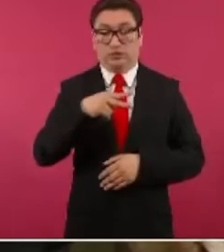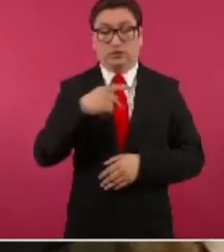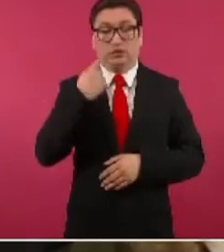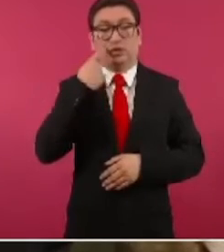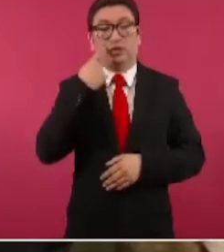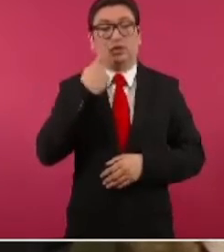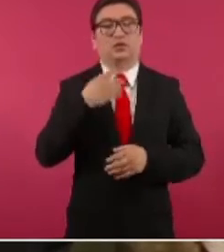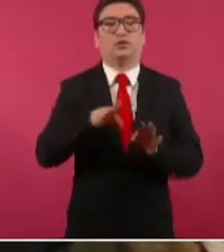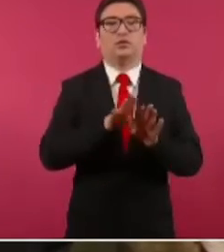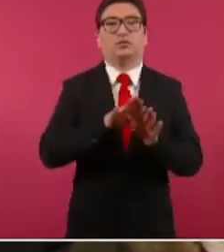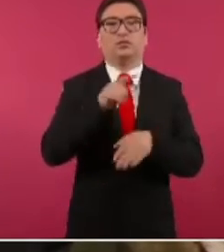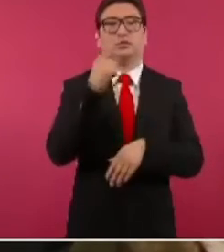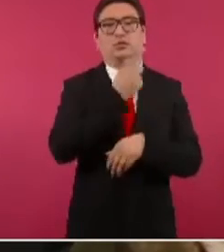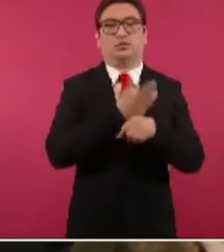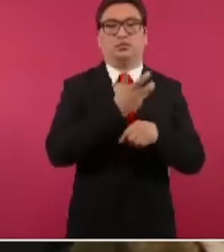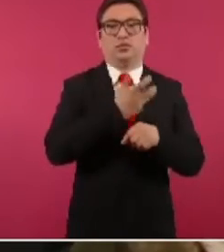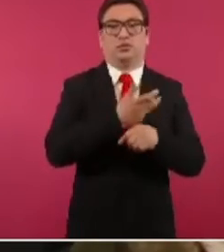Unidos,